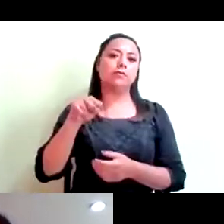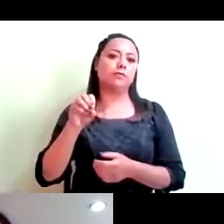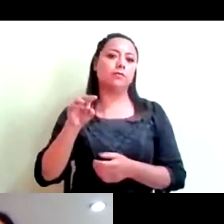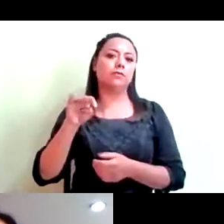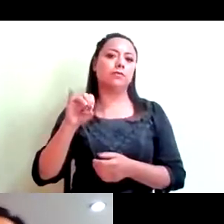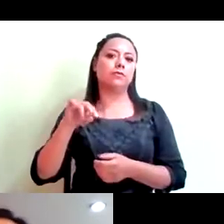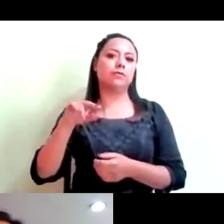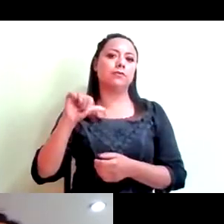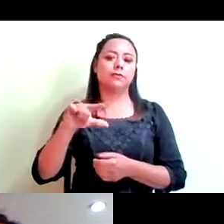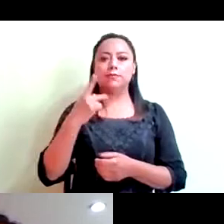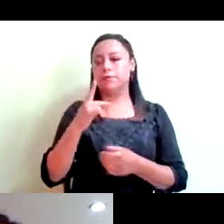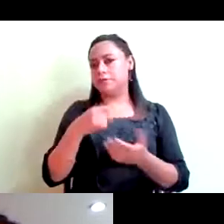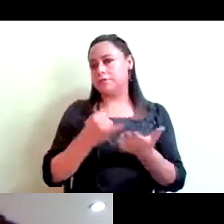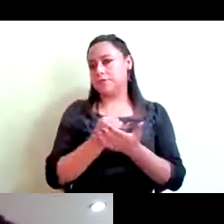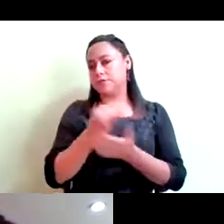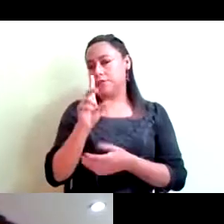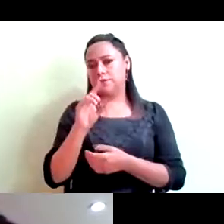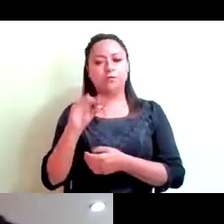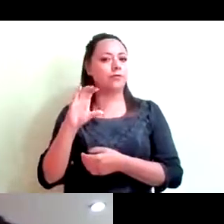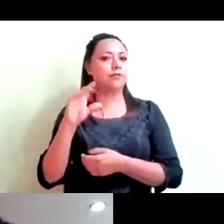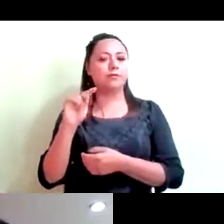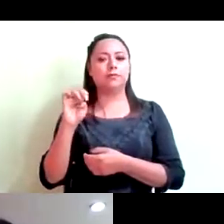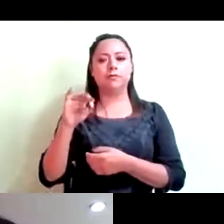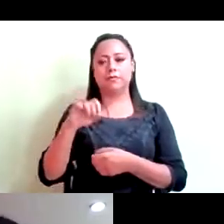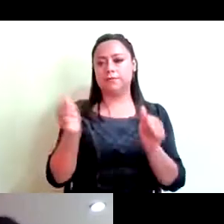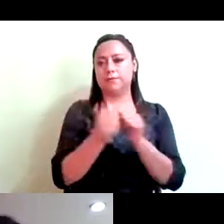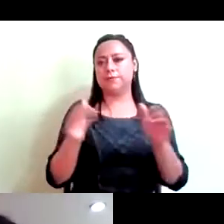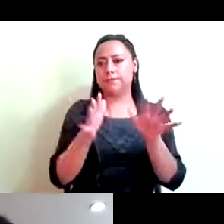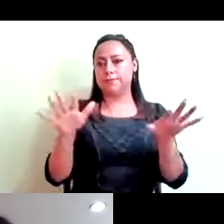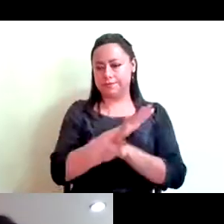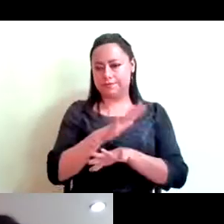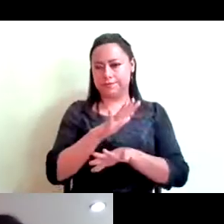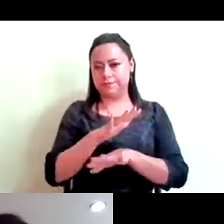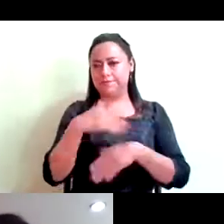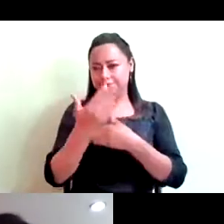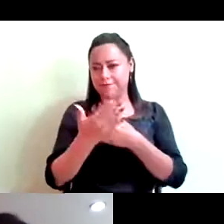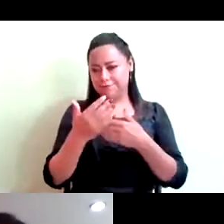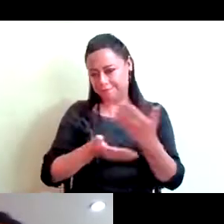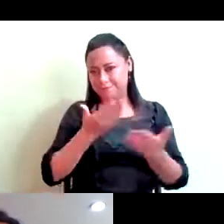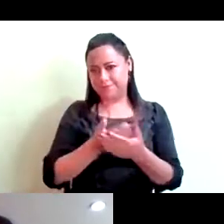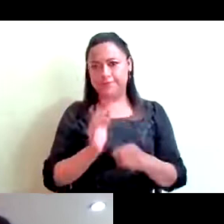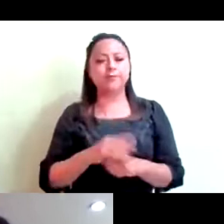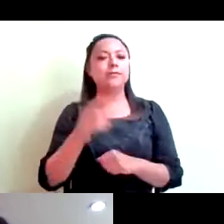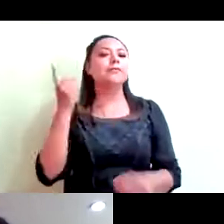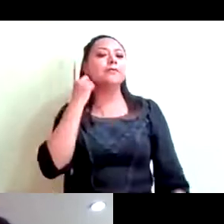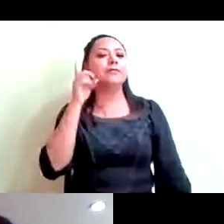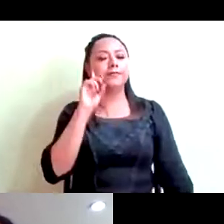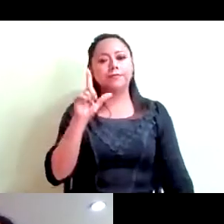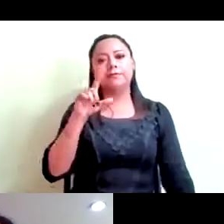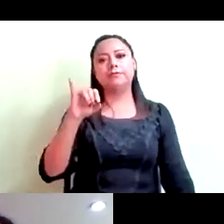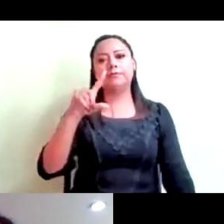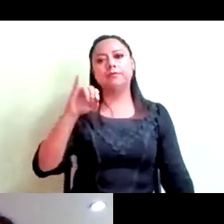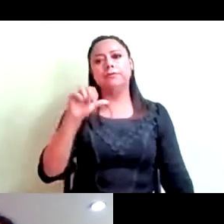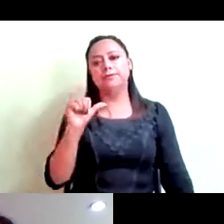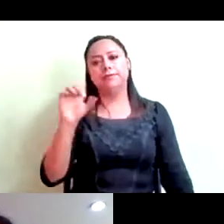modificaciones propuestas. Diputada Lilia María Sarmiento. Lilia María Sarmiento Gómez, a favor. Gracias. Diputado Eleazar Rubio